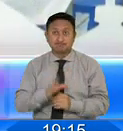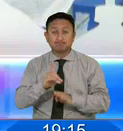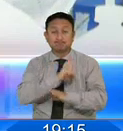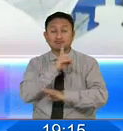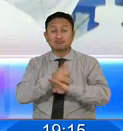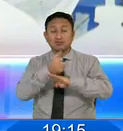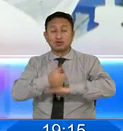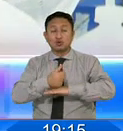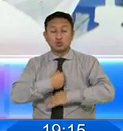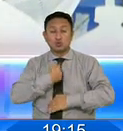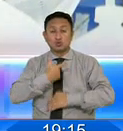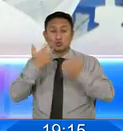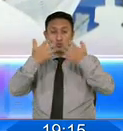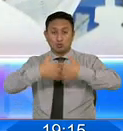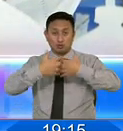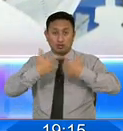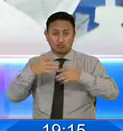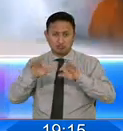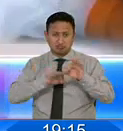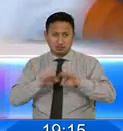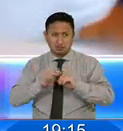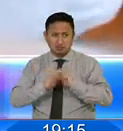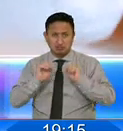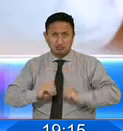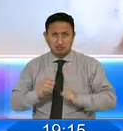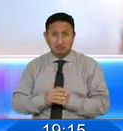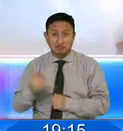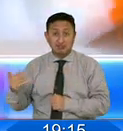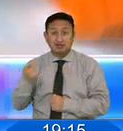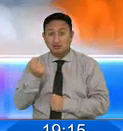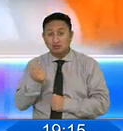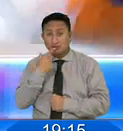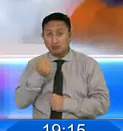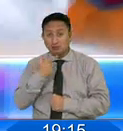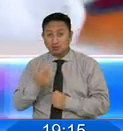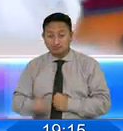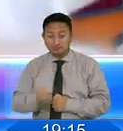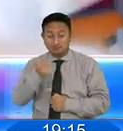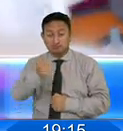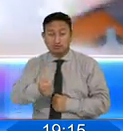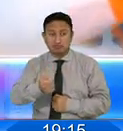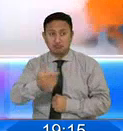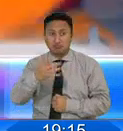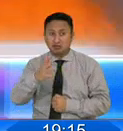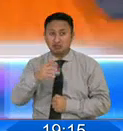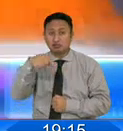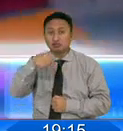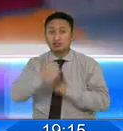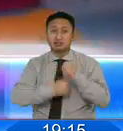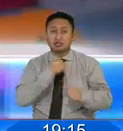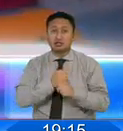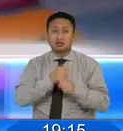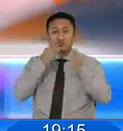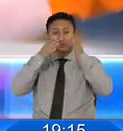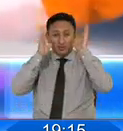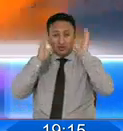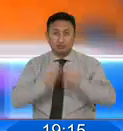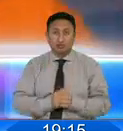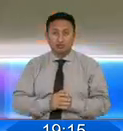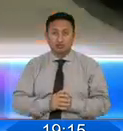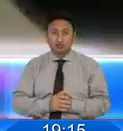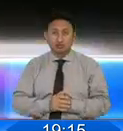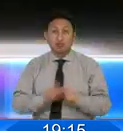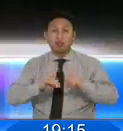farmacéutica indicó que podría estar disponible este medicamento oral para finales de este año de ahí la llegada